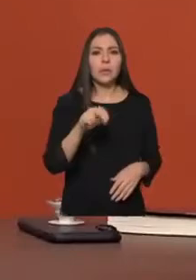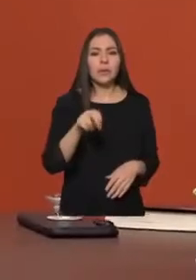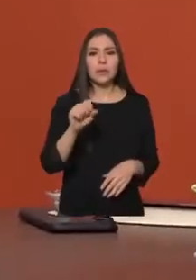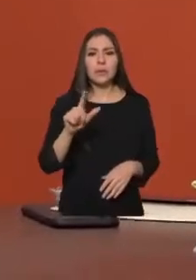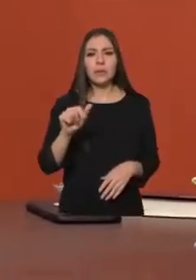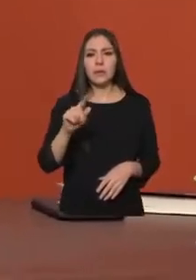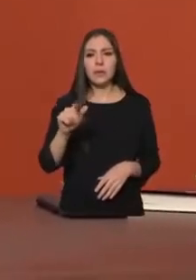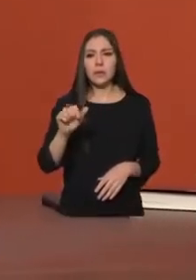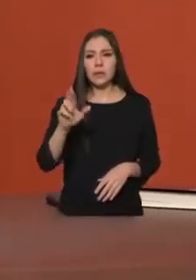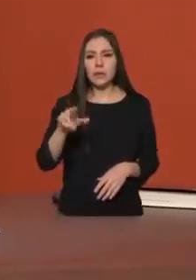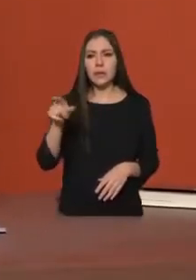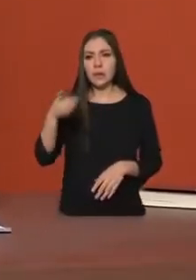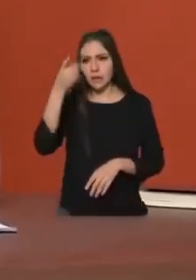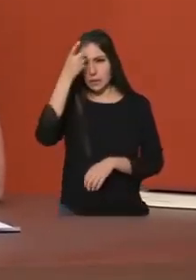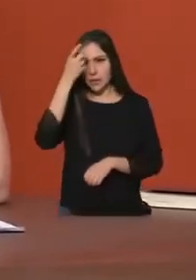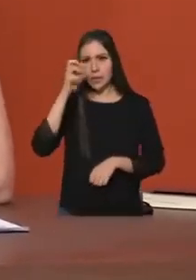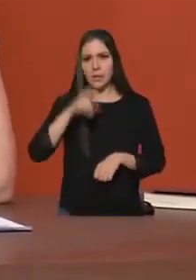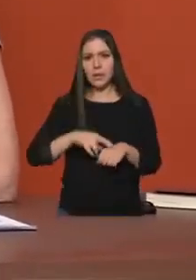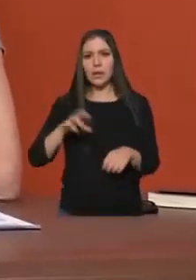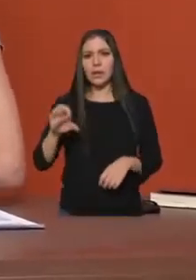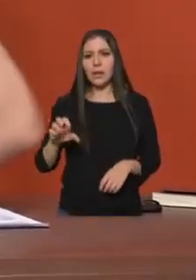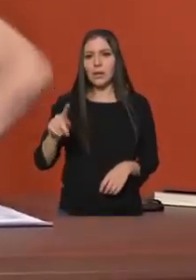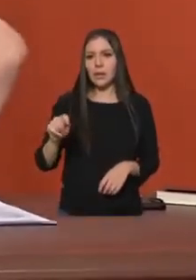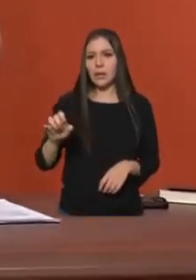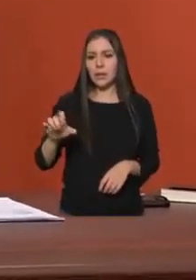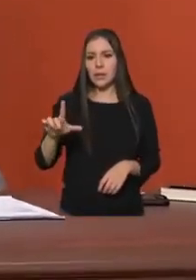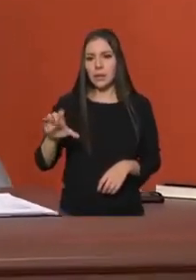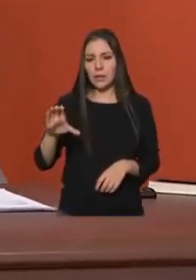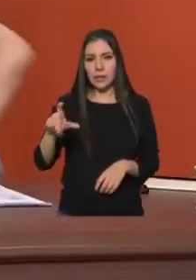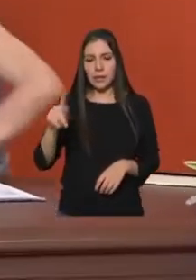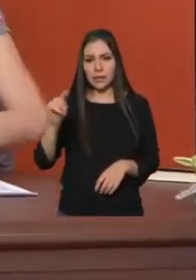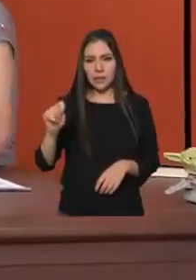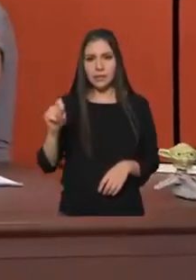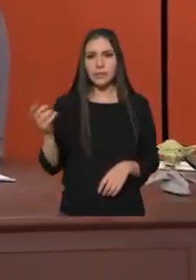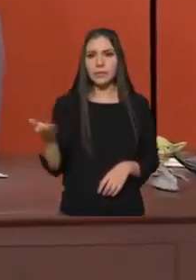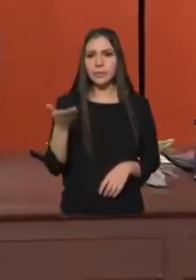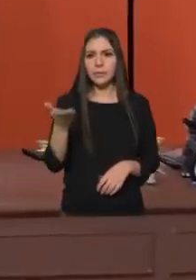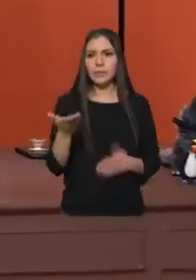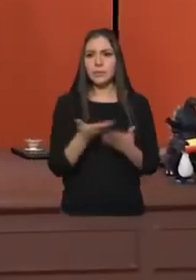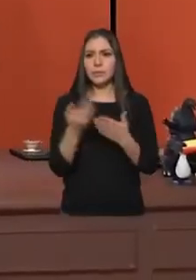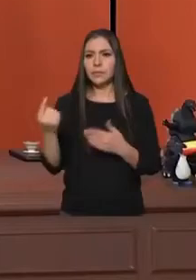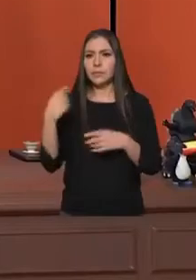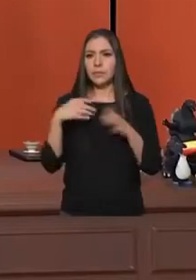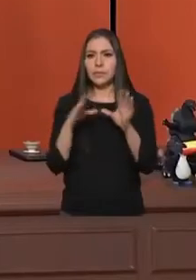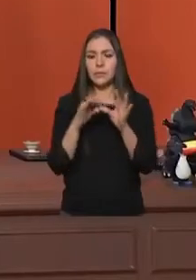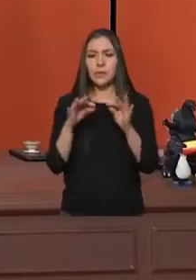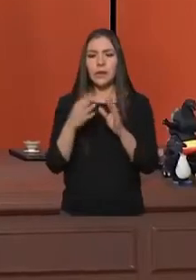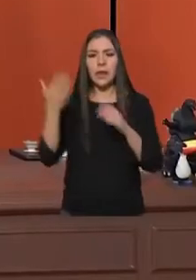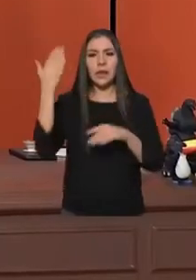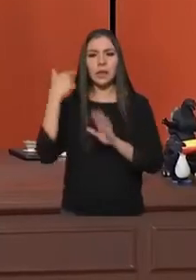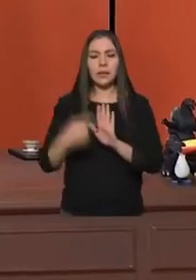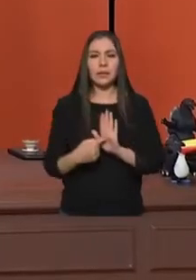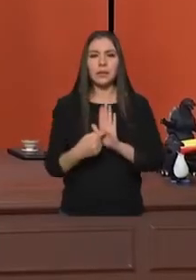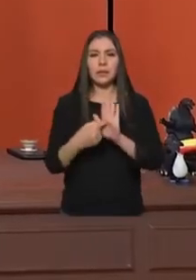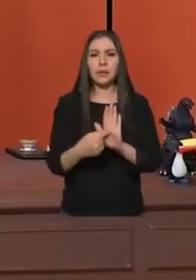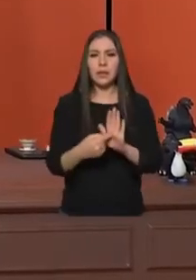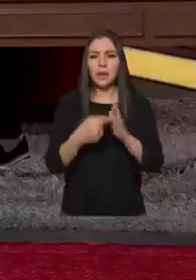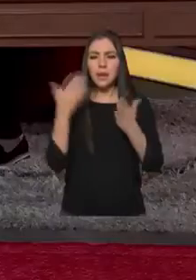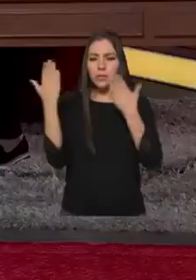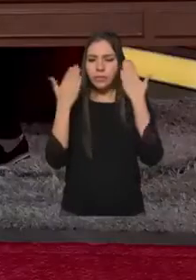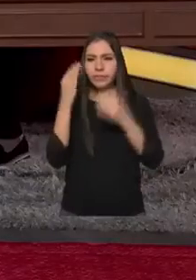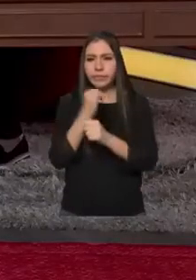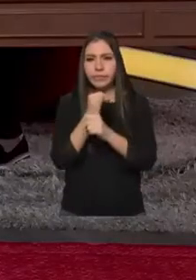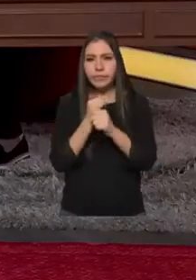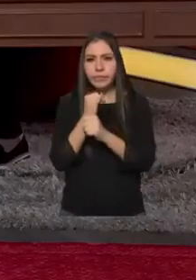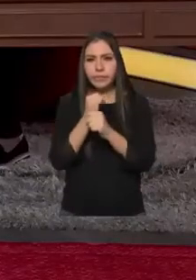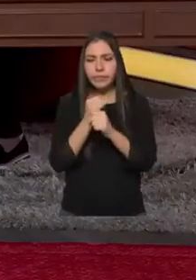de consultoría Etelect. Y Rubén nos dejó con el ojo cuadrado cuando presentó todo este estudio y análisis.